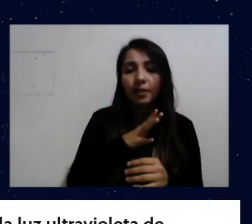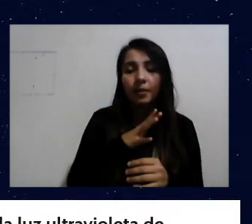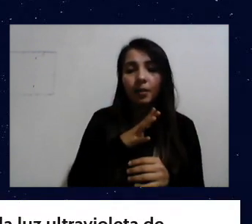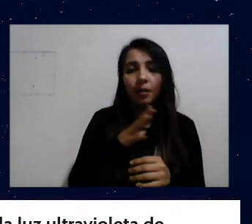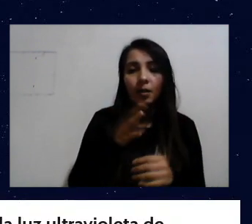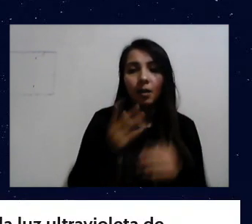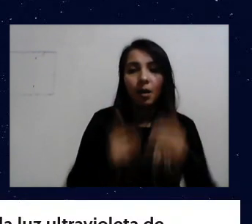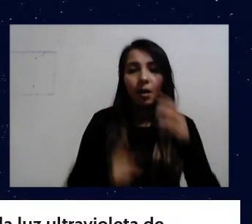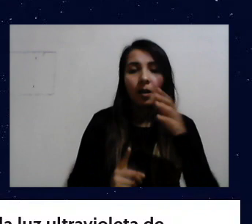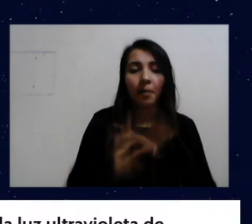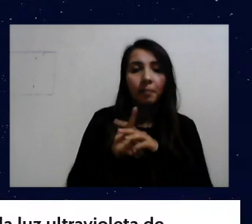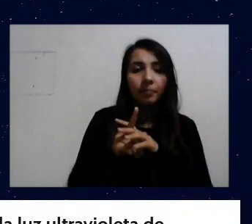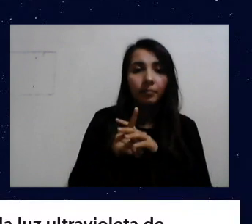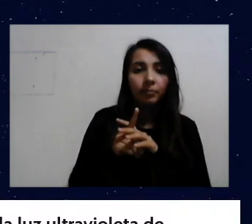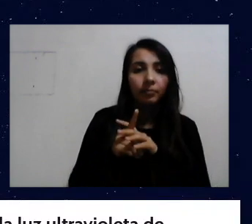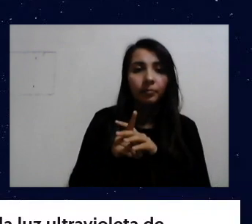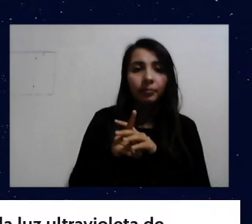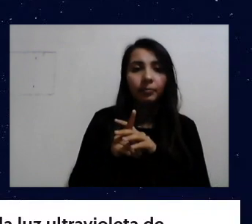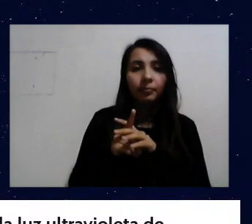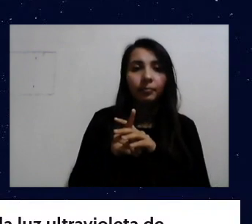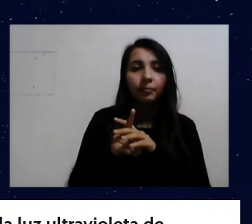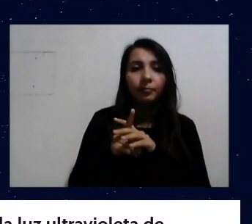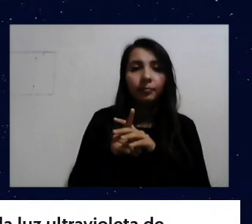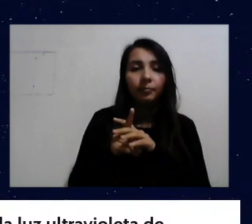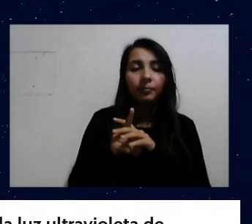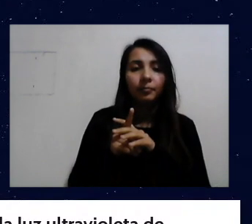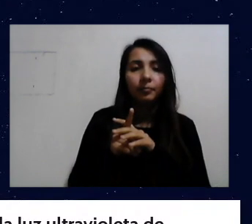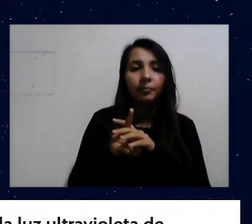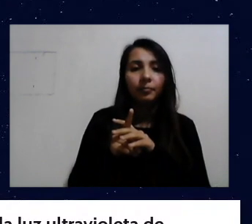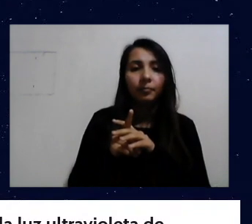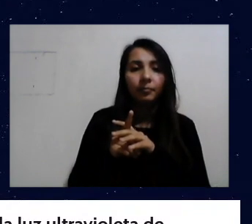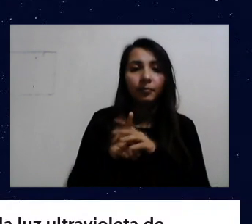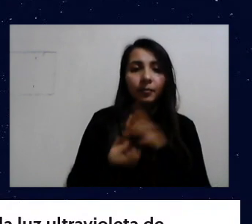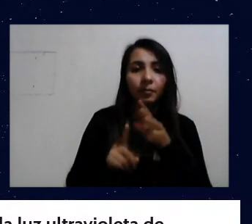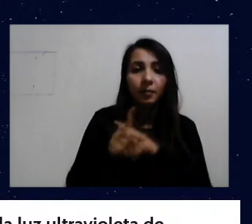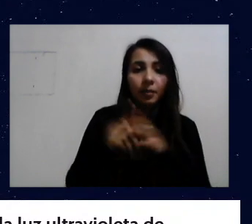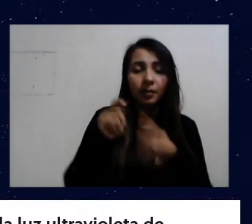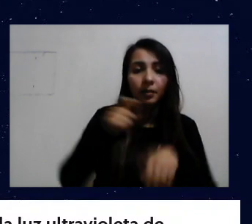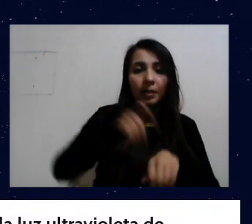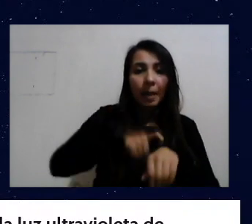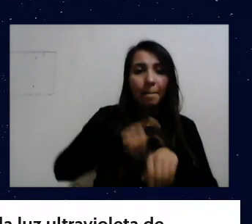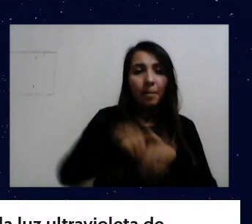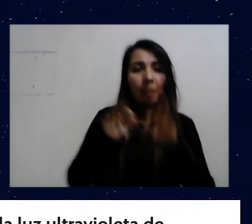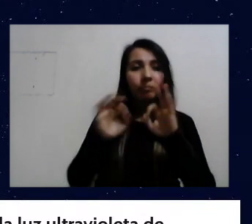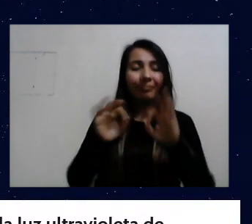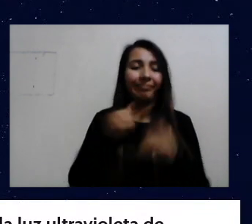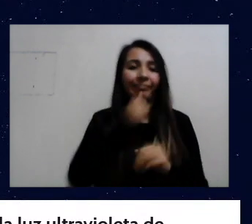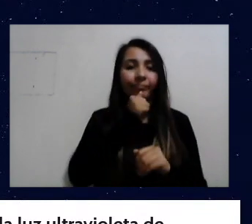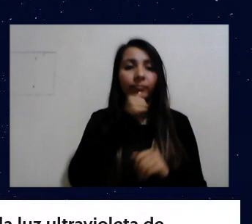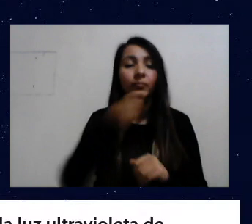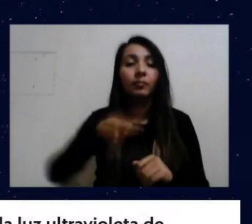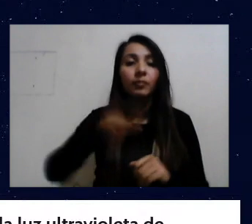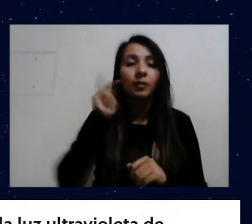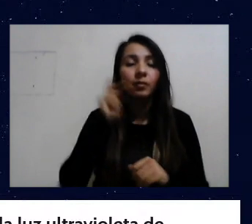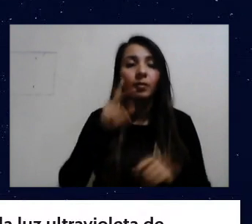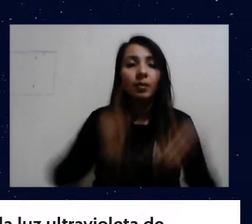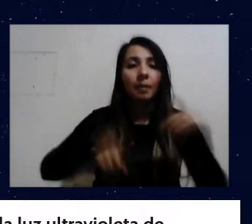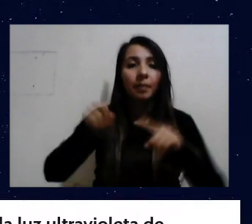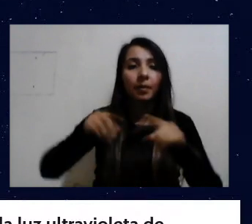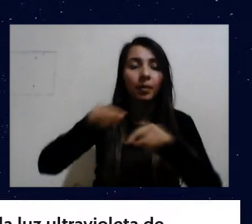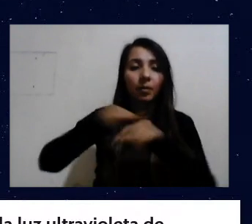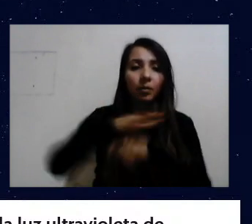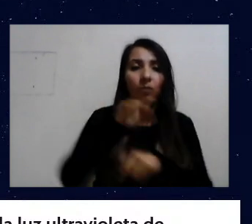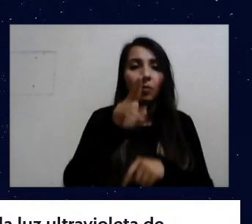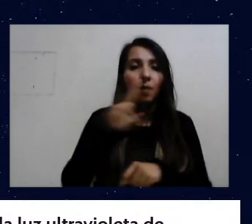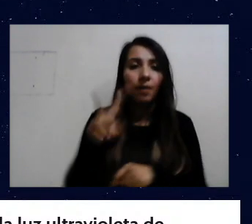aparecen los tiempos, pero depende de la intensidad de la radiación. La pregunta no es solamente el tiempo, sino la intensidad de la radiación.